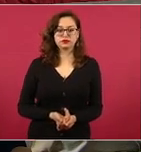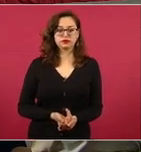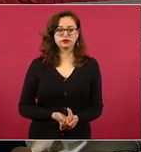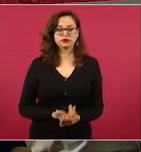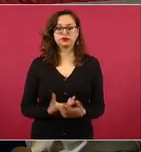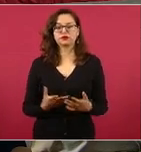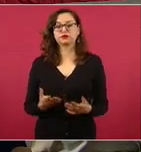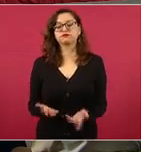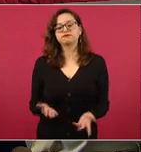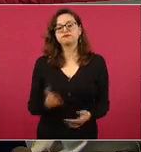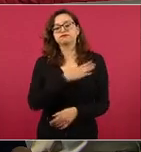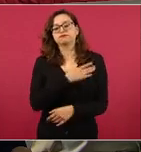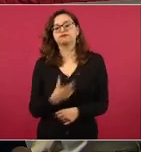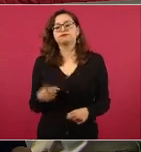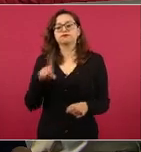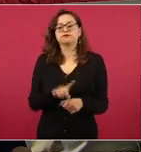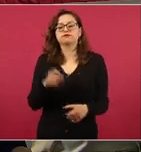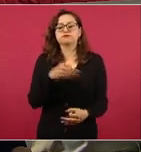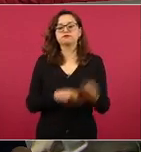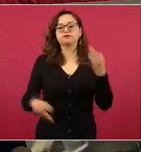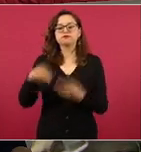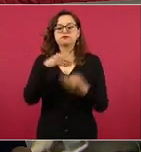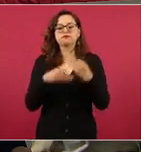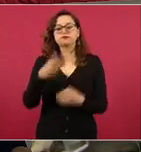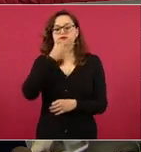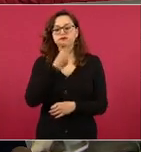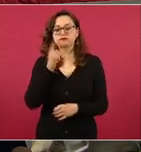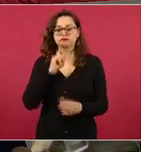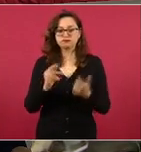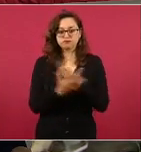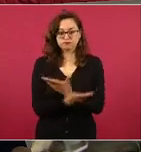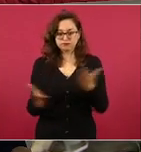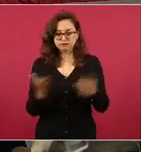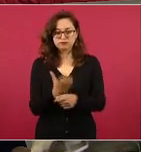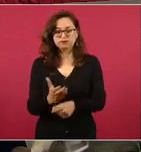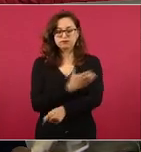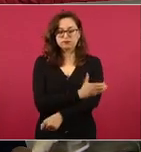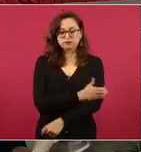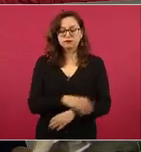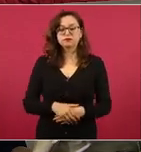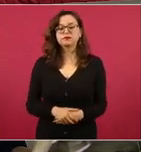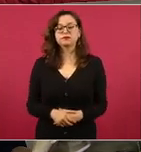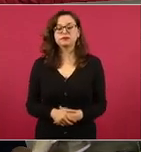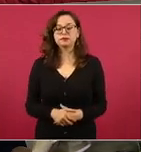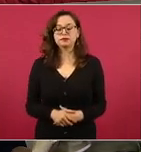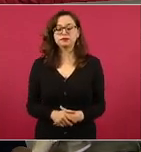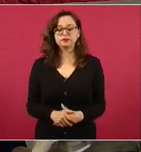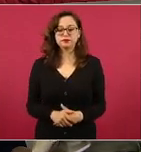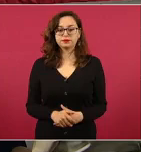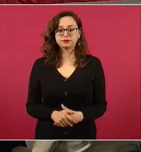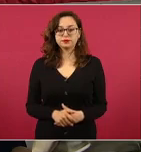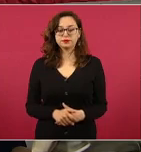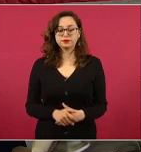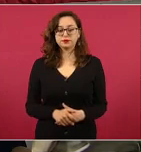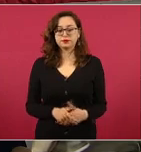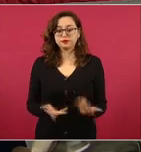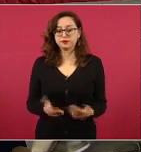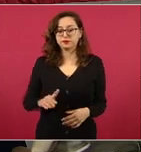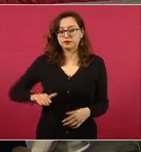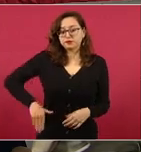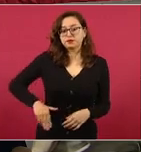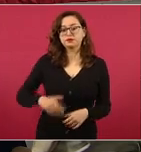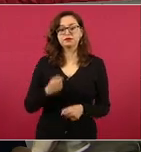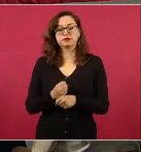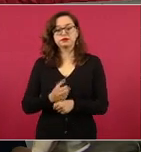Bueno, muy buenos días a todas y a todos, compañeras, compañeros. Brevemente, siguiendo lo que ya aquí expuso la Secretaría de